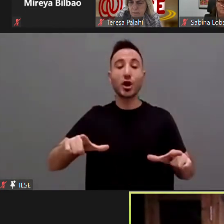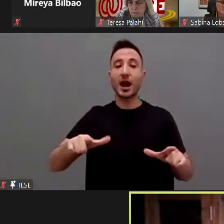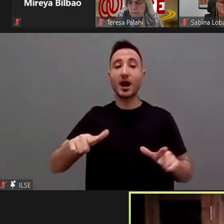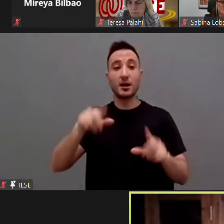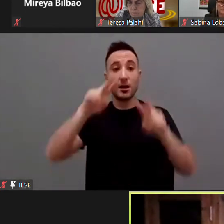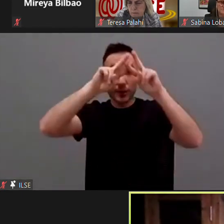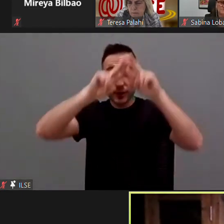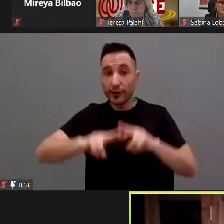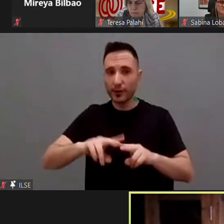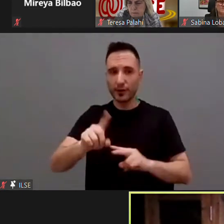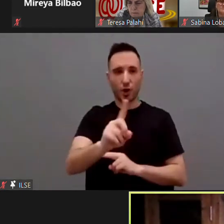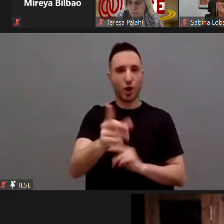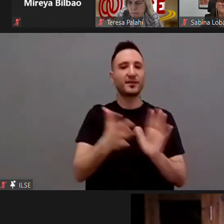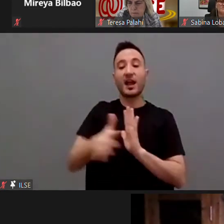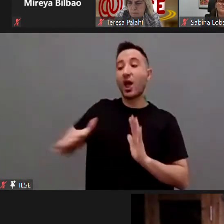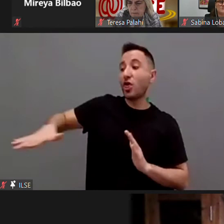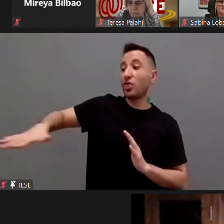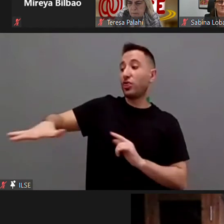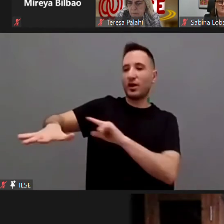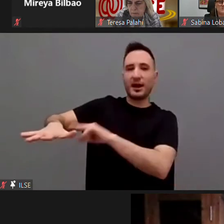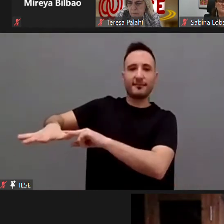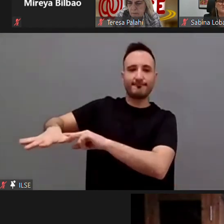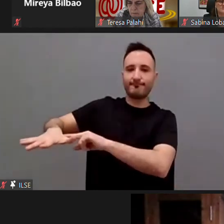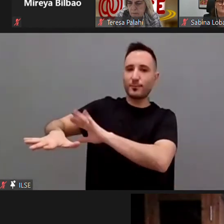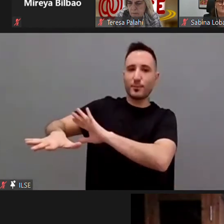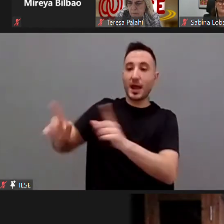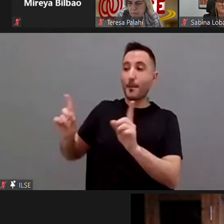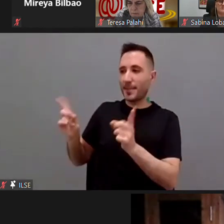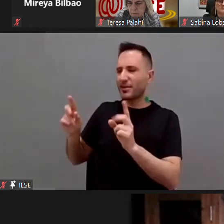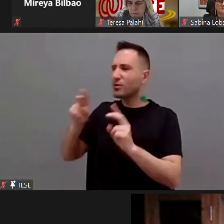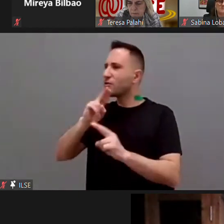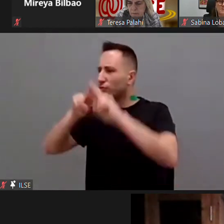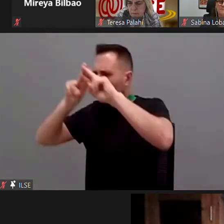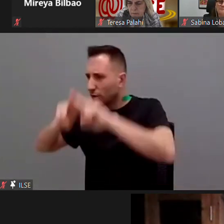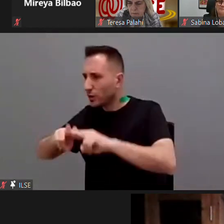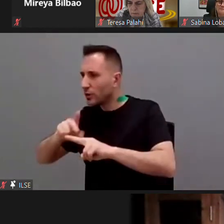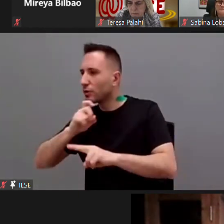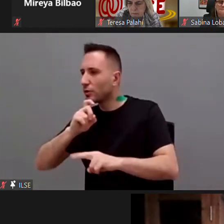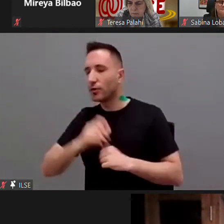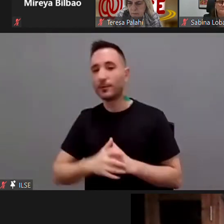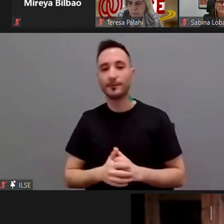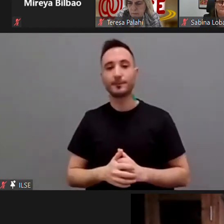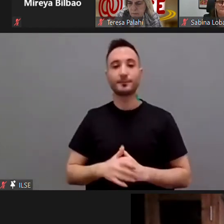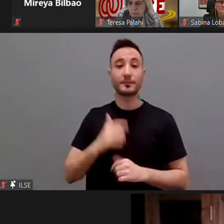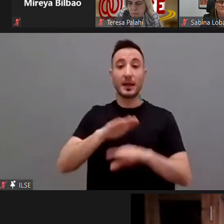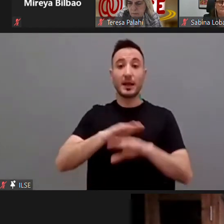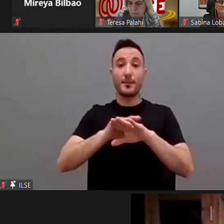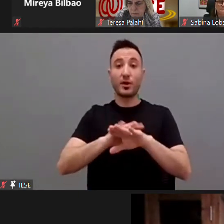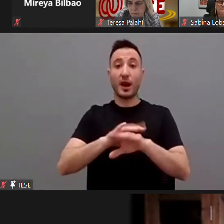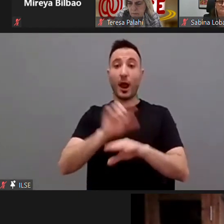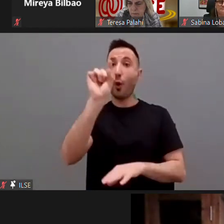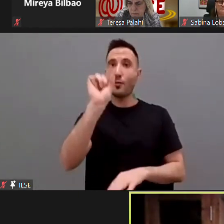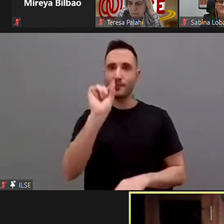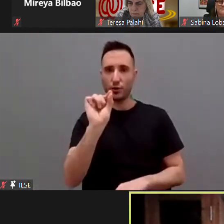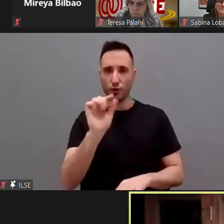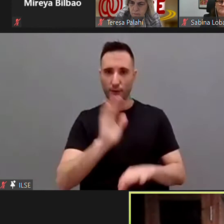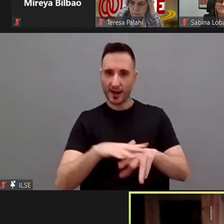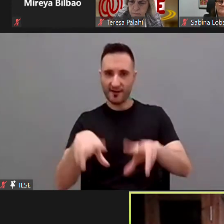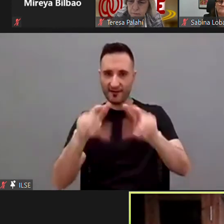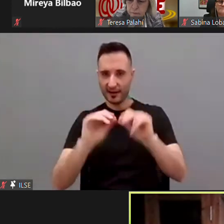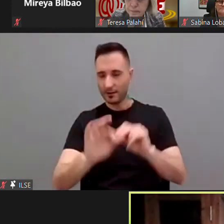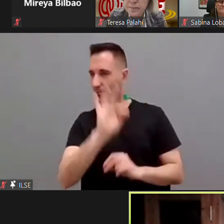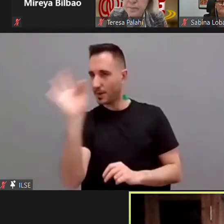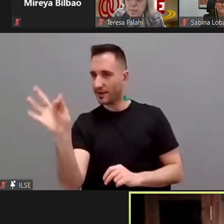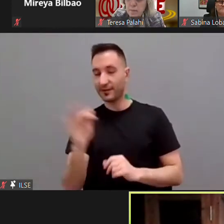Perfecto, Ismael, ¿te parece? A este punto, sí. Un minuto y terminas para... Vale, sí, en un minuto.